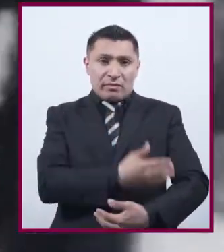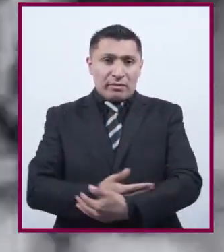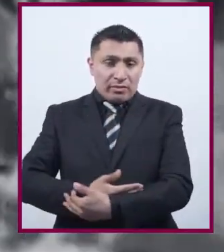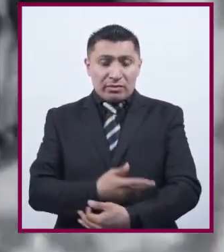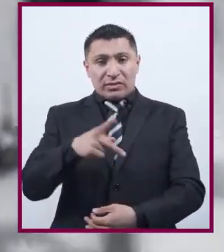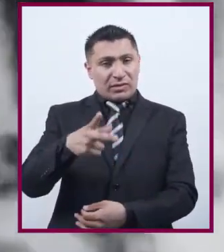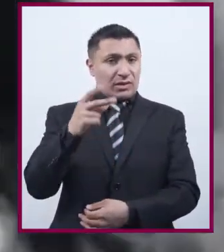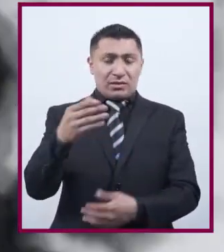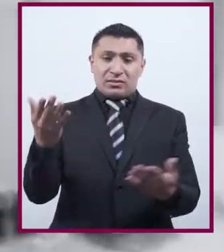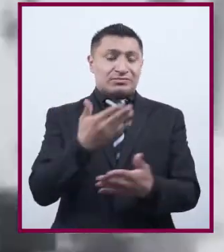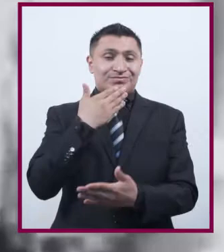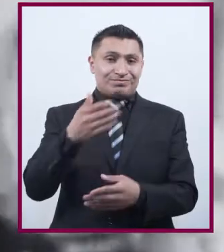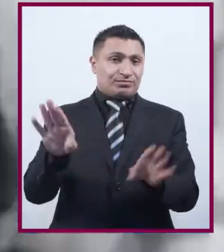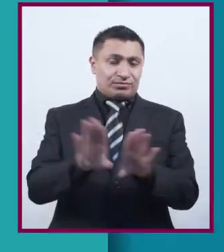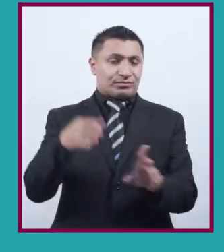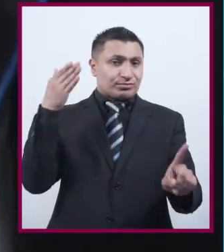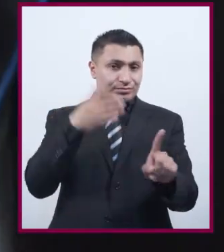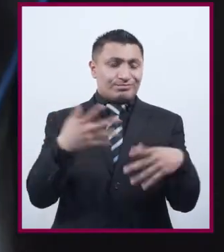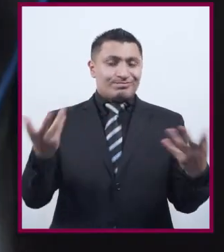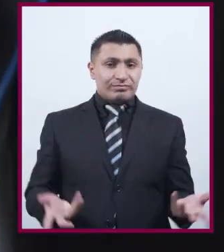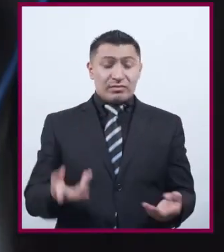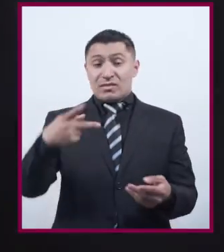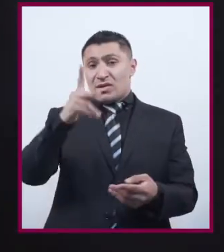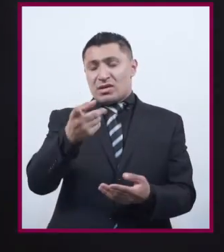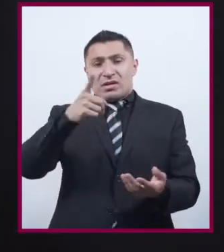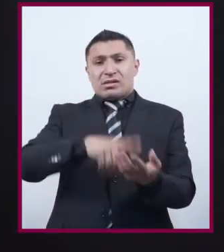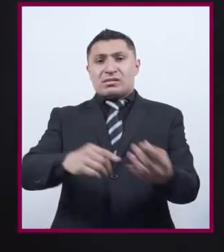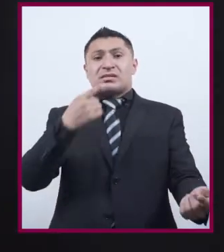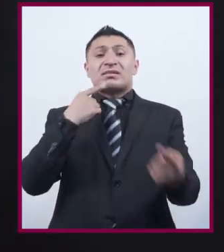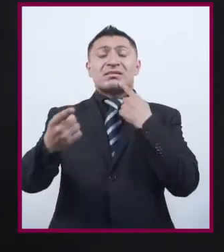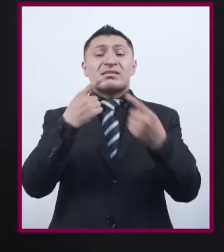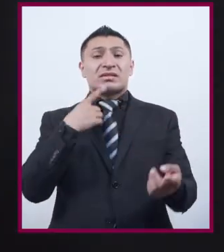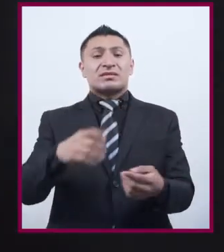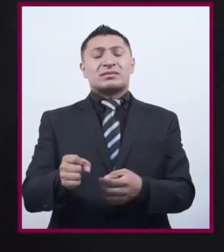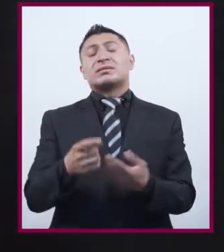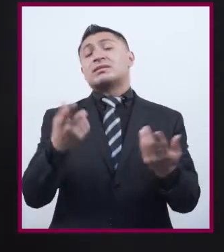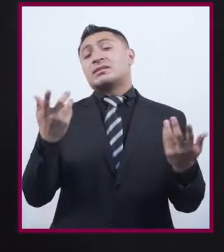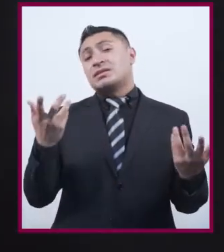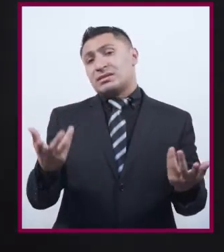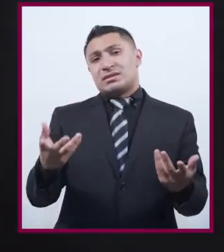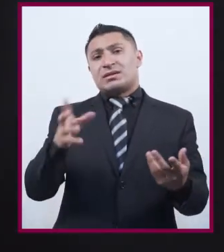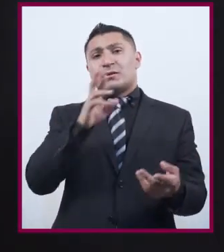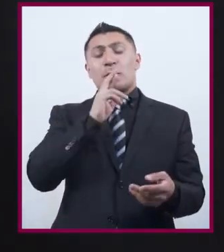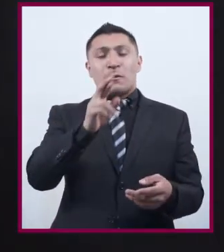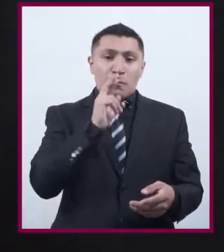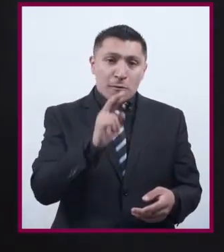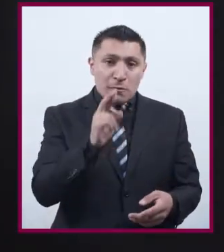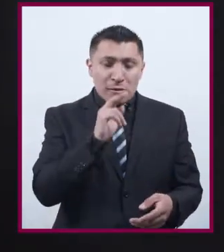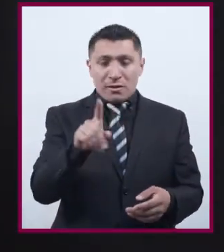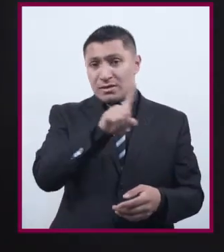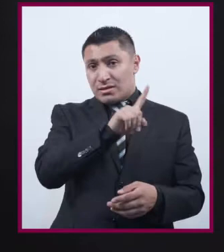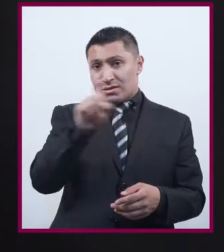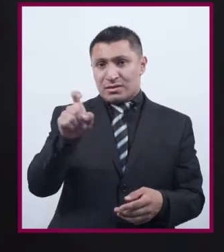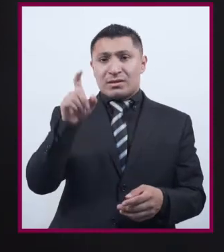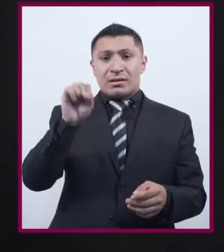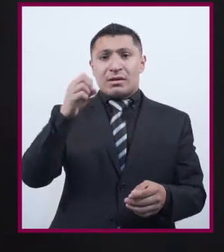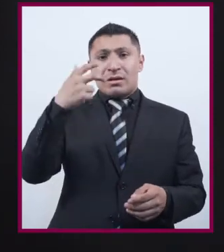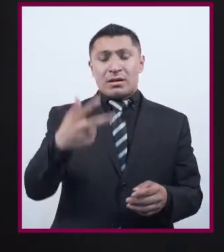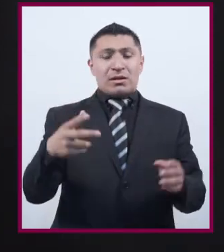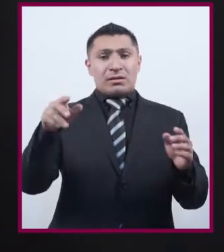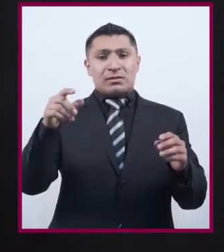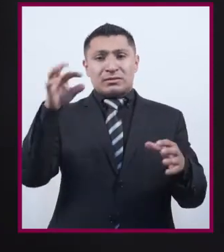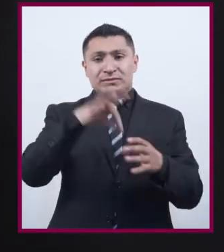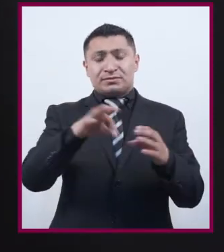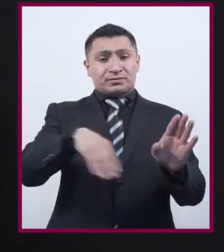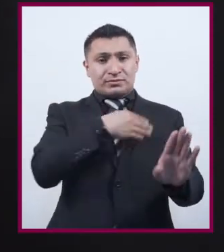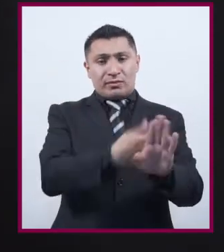no se llevó a cabo como se esperaba. Sin embargo, dentro de la discusión sobre el sufragio femenino, el resultado fue que 168